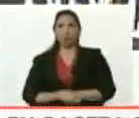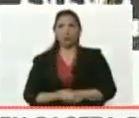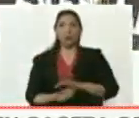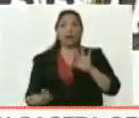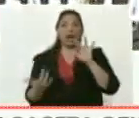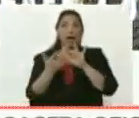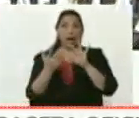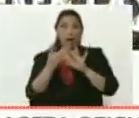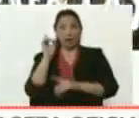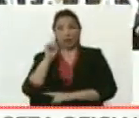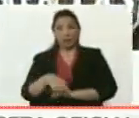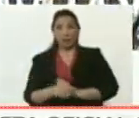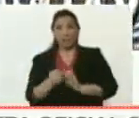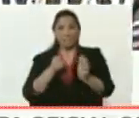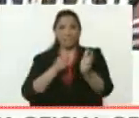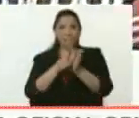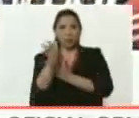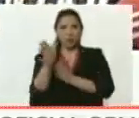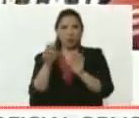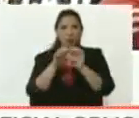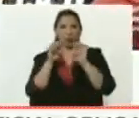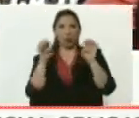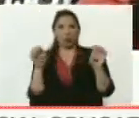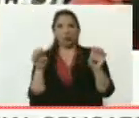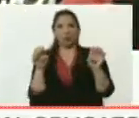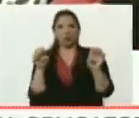acceso gratuito a la educación.